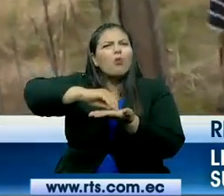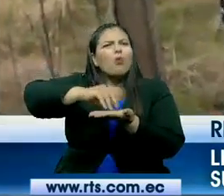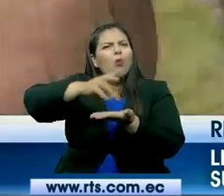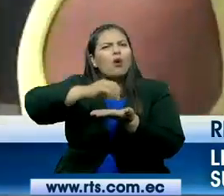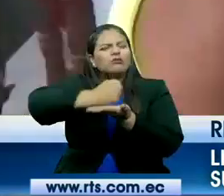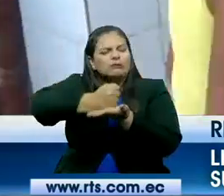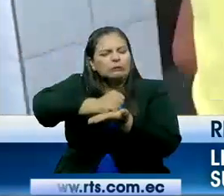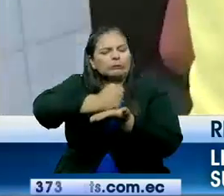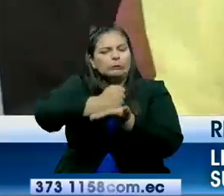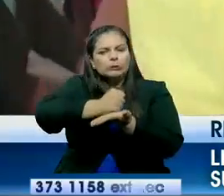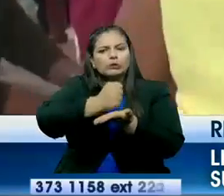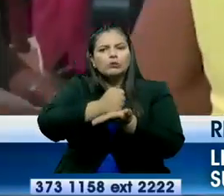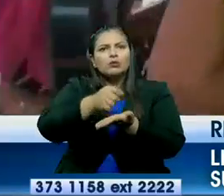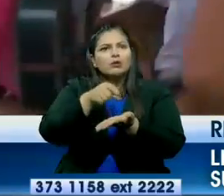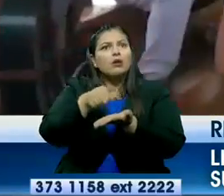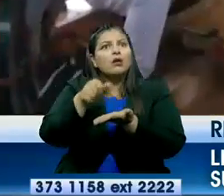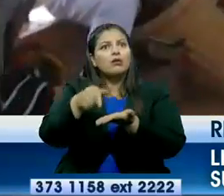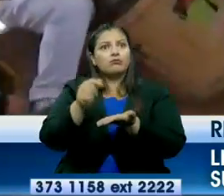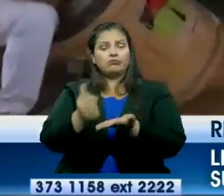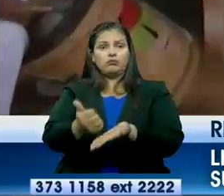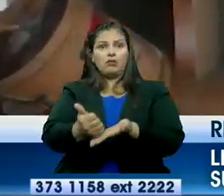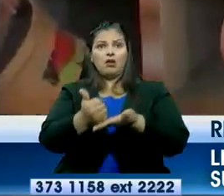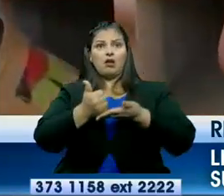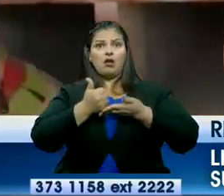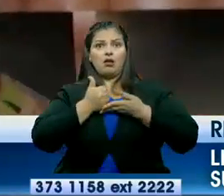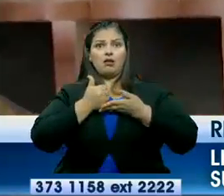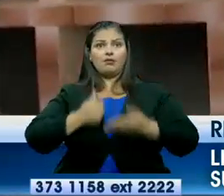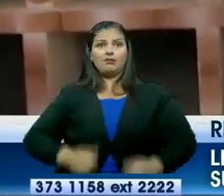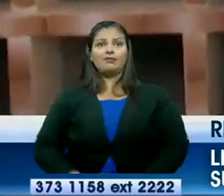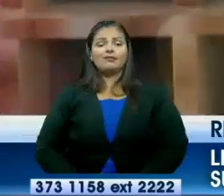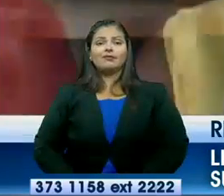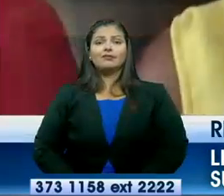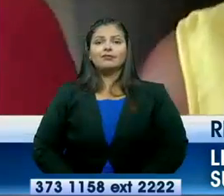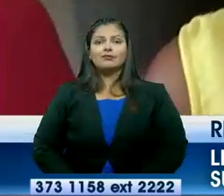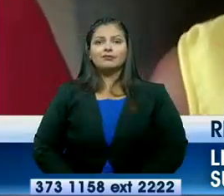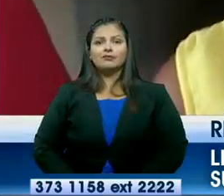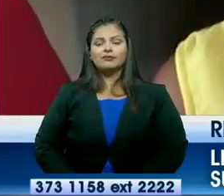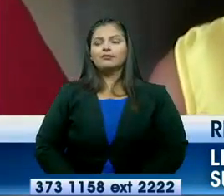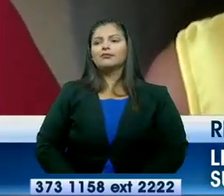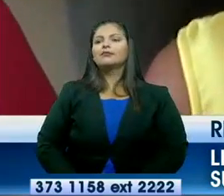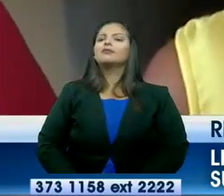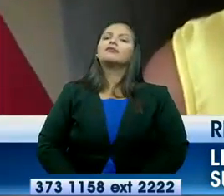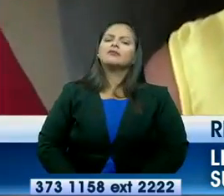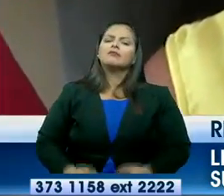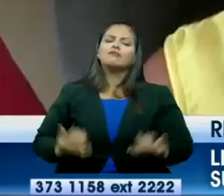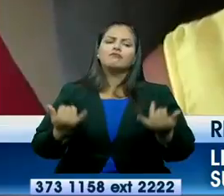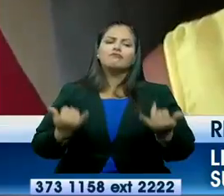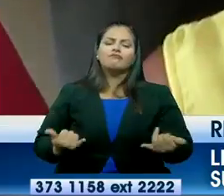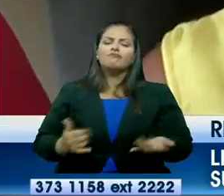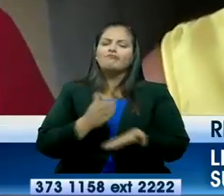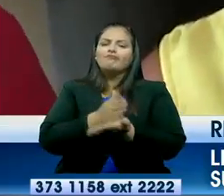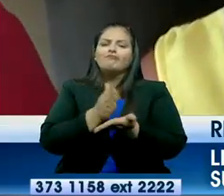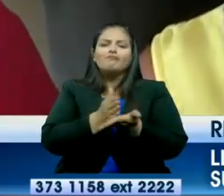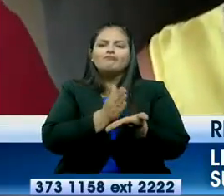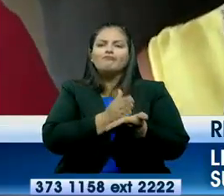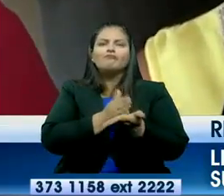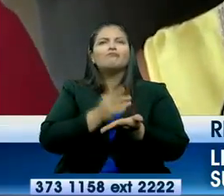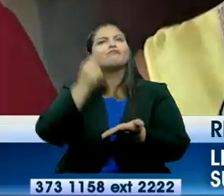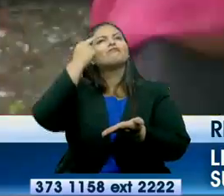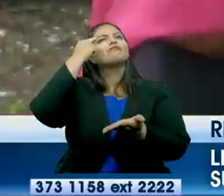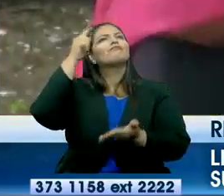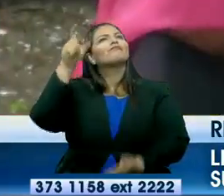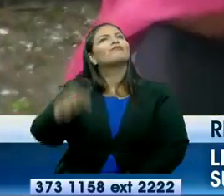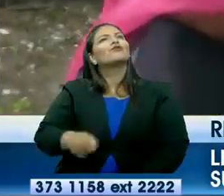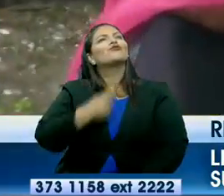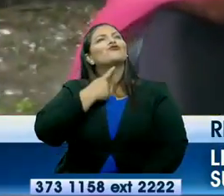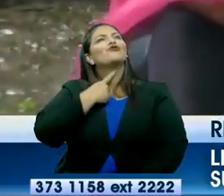y la comida favorita de él, como se acostumbra en esta cultura. Siempre tenemos que dejar la comida ahí, lo que él le gustaba. De